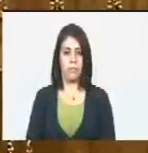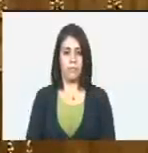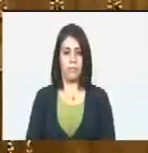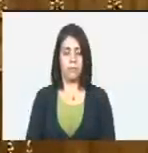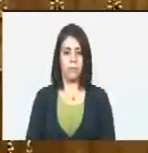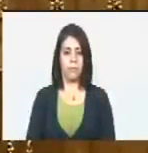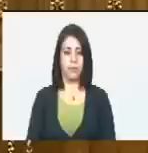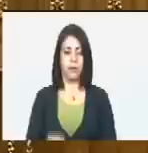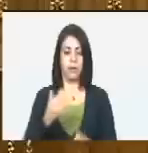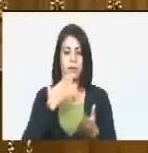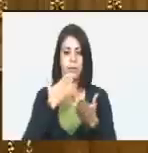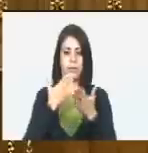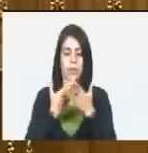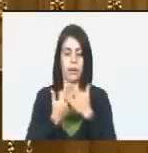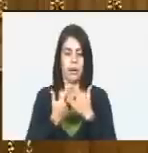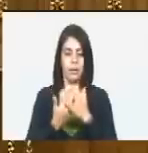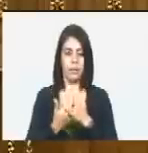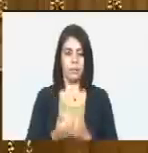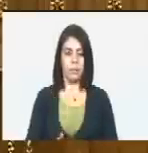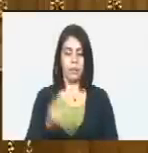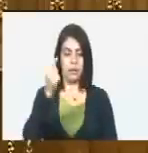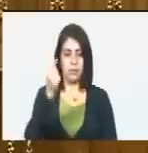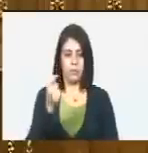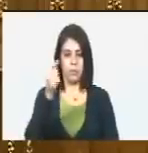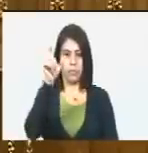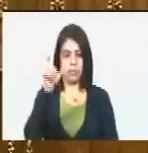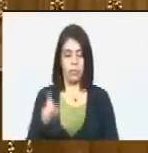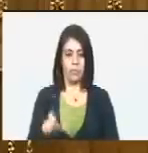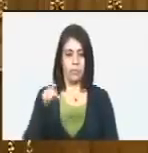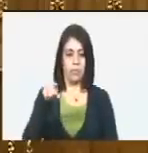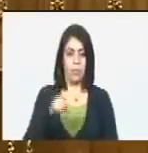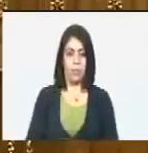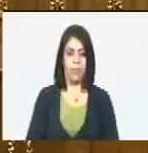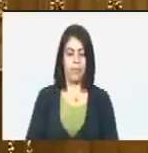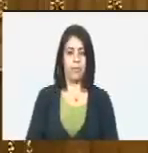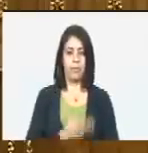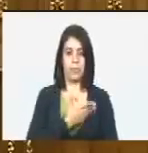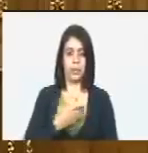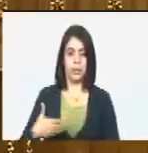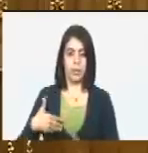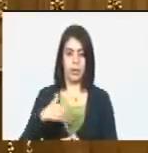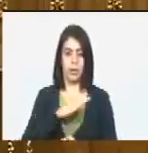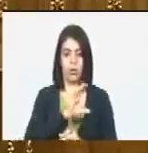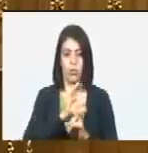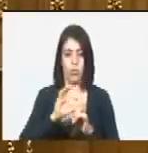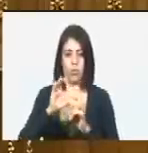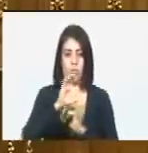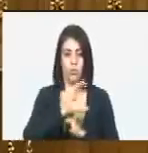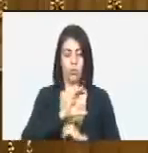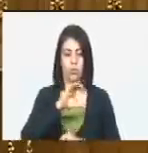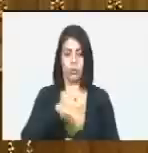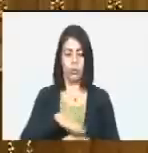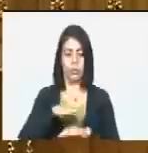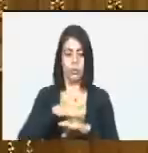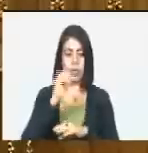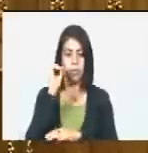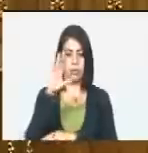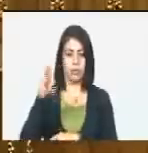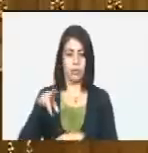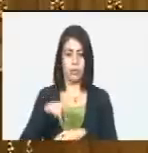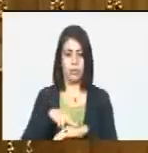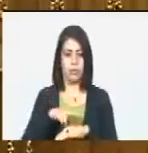Muchas gracias, querido diputado, presidente de la Comisión Permanente de Cultura de la Asamblea